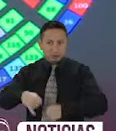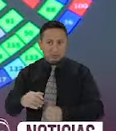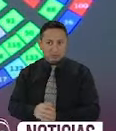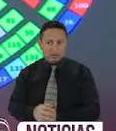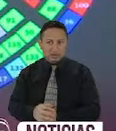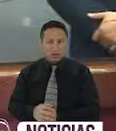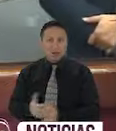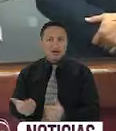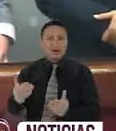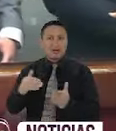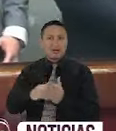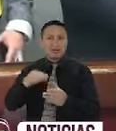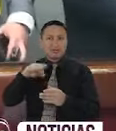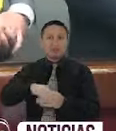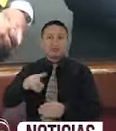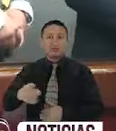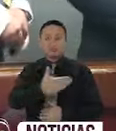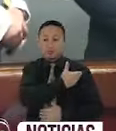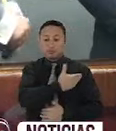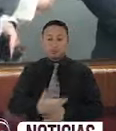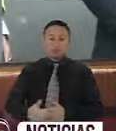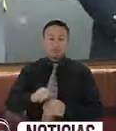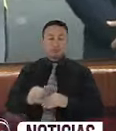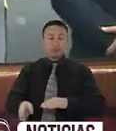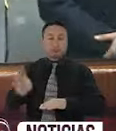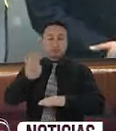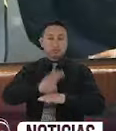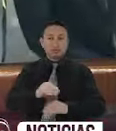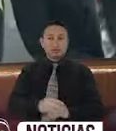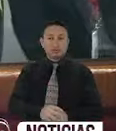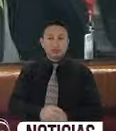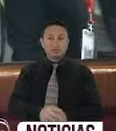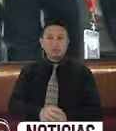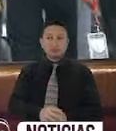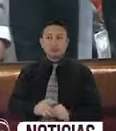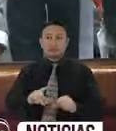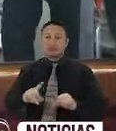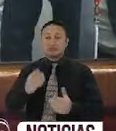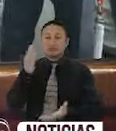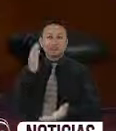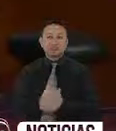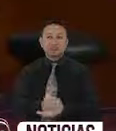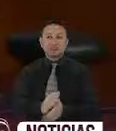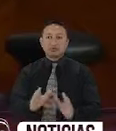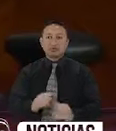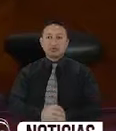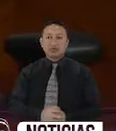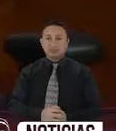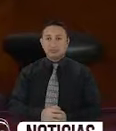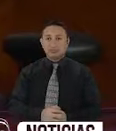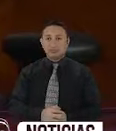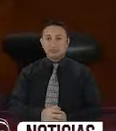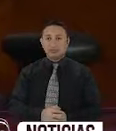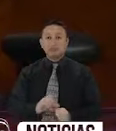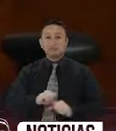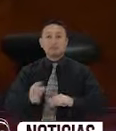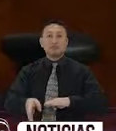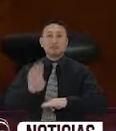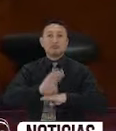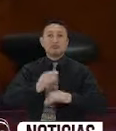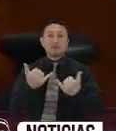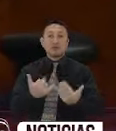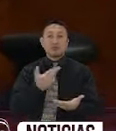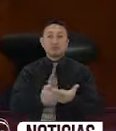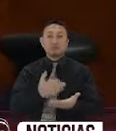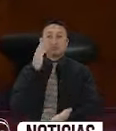reconsiderada, pues la presidenta del Legislativo finalizó abruptamente la sesión. Señores asambleístas, se clausura la presente sesión.